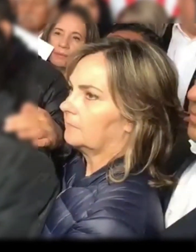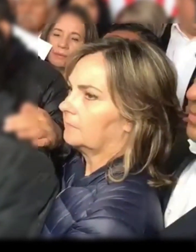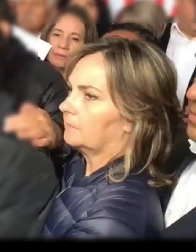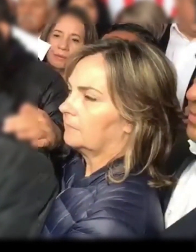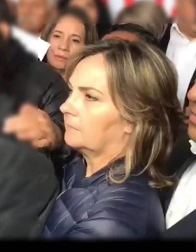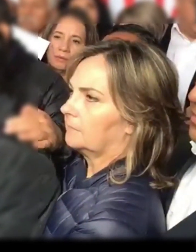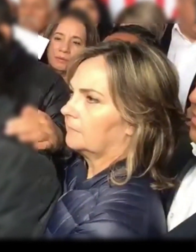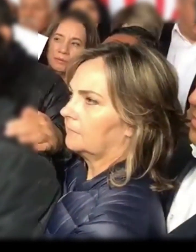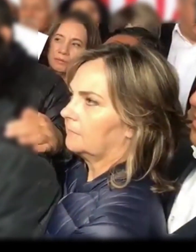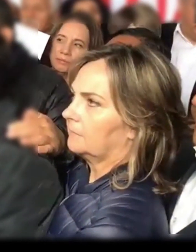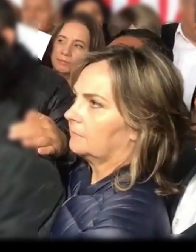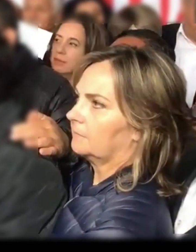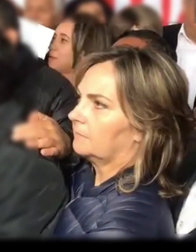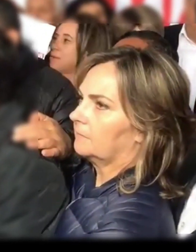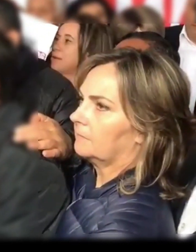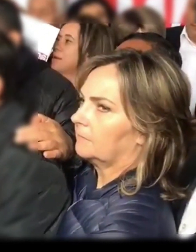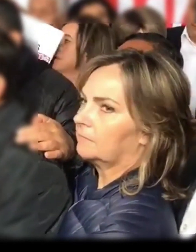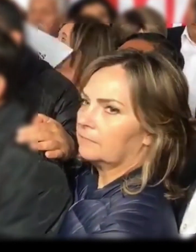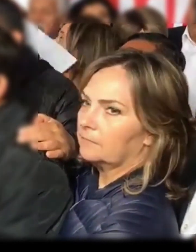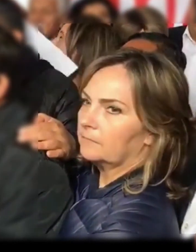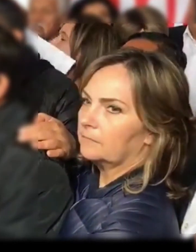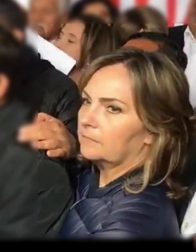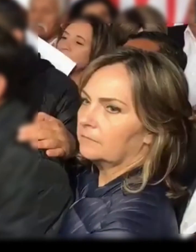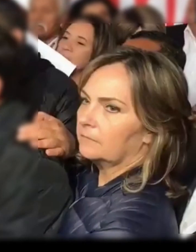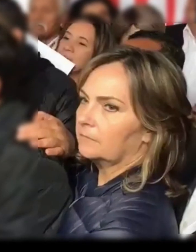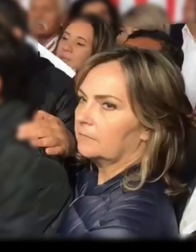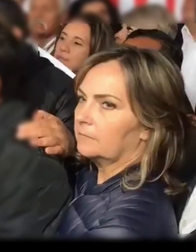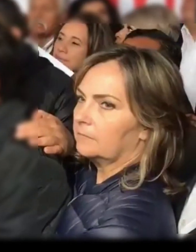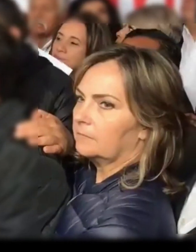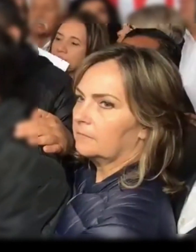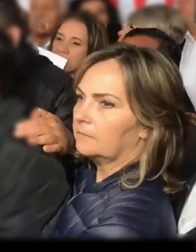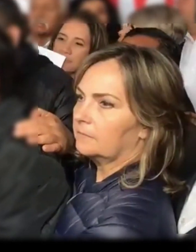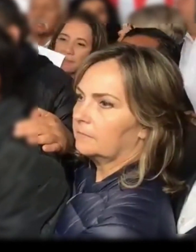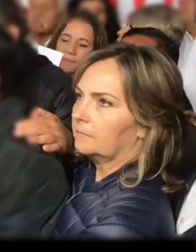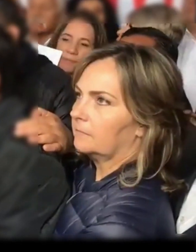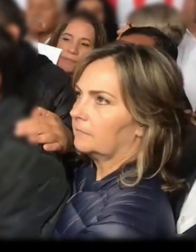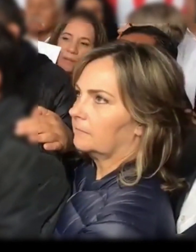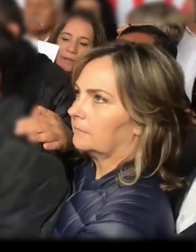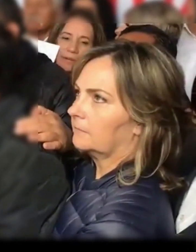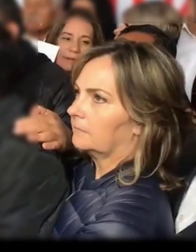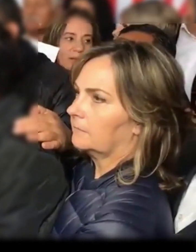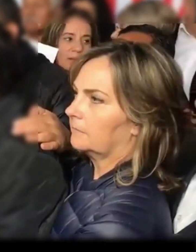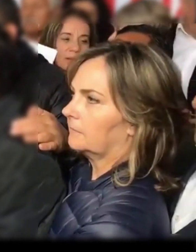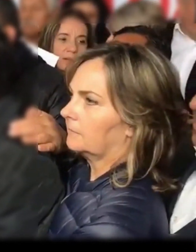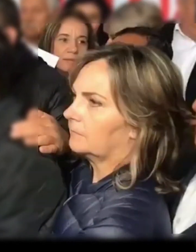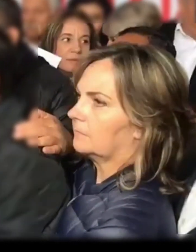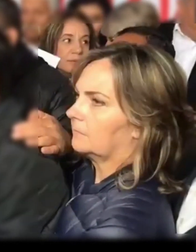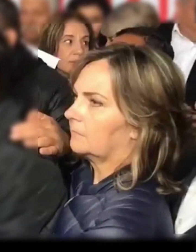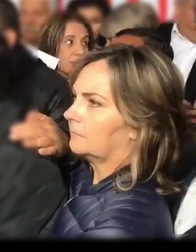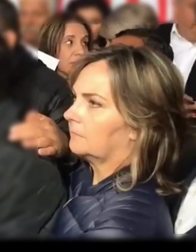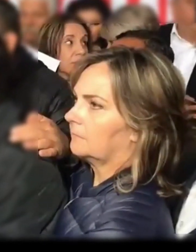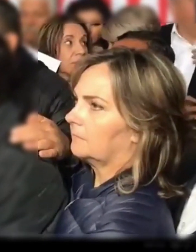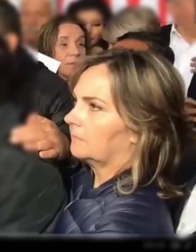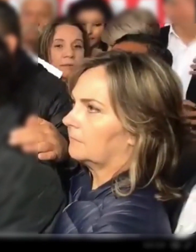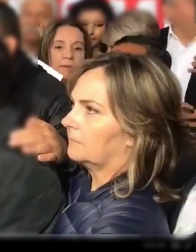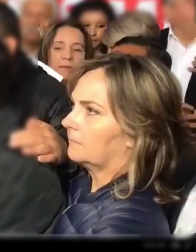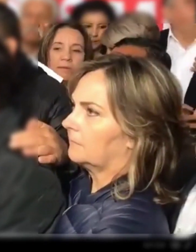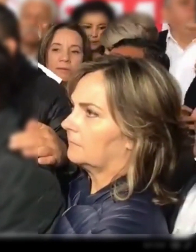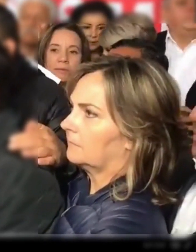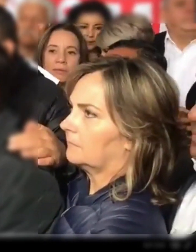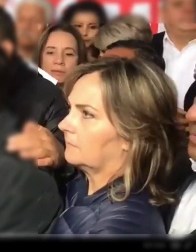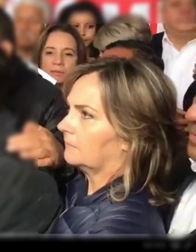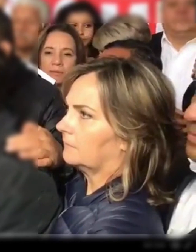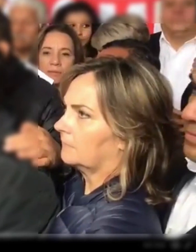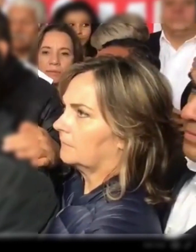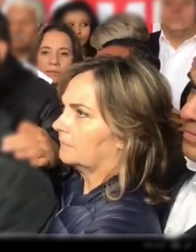todavía estar moviendo aquí y a esperar que nos reciban aquí en el Palacio Nacional. Vamos pues